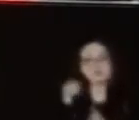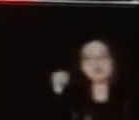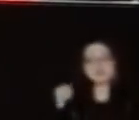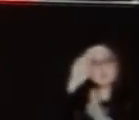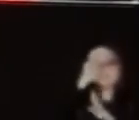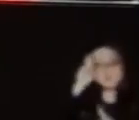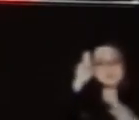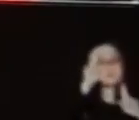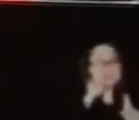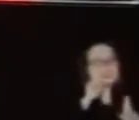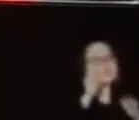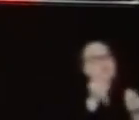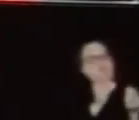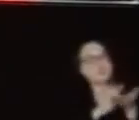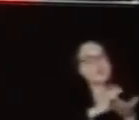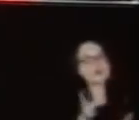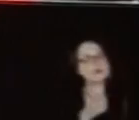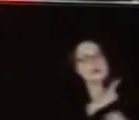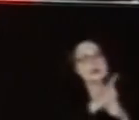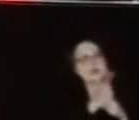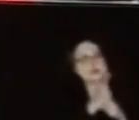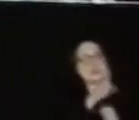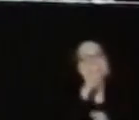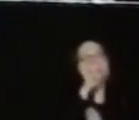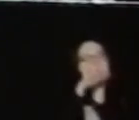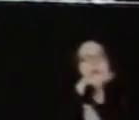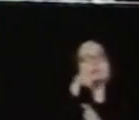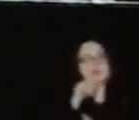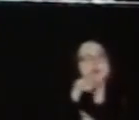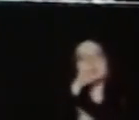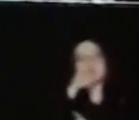gracias, licenciado Peña Nieto.